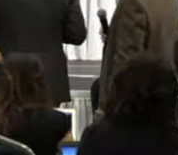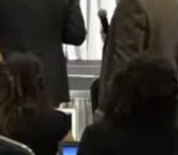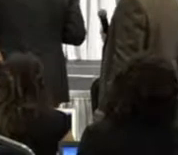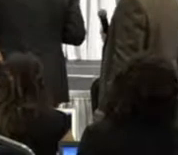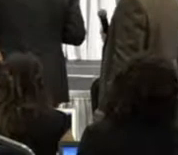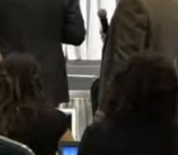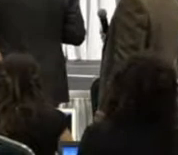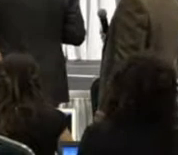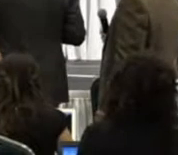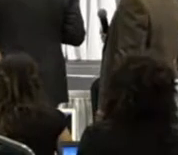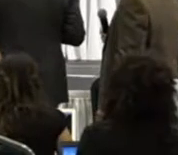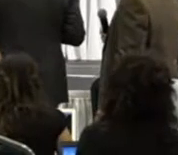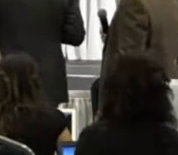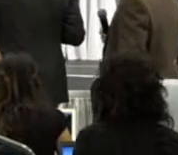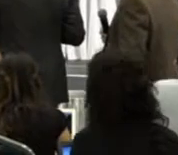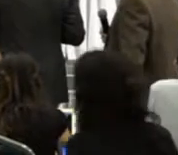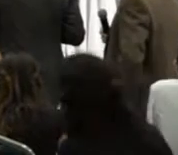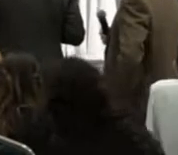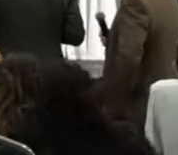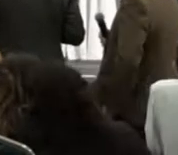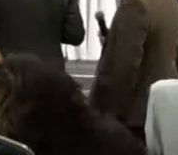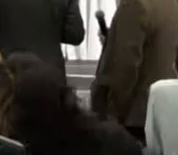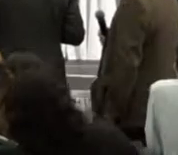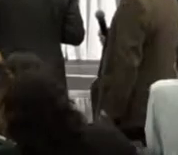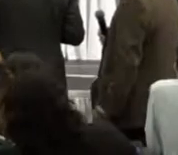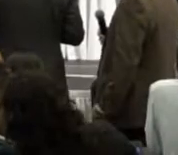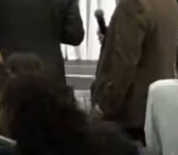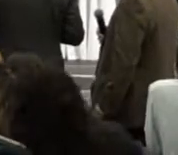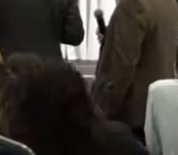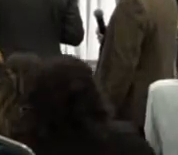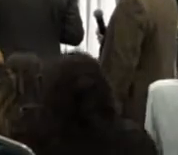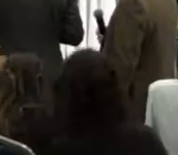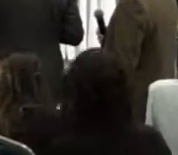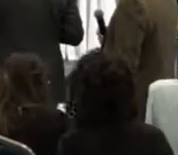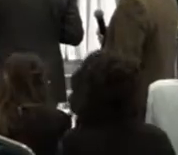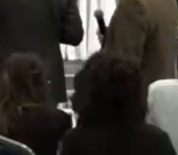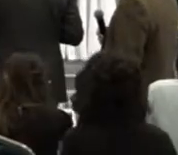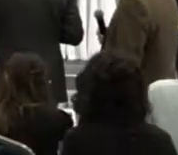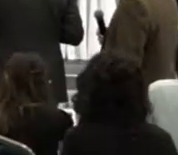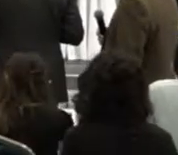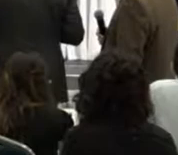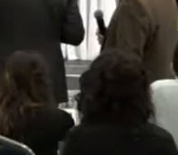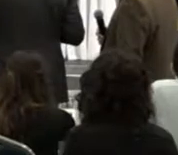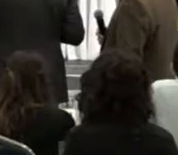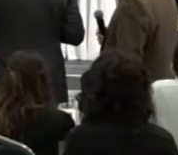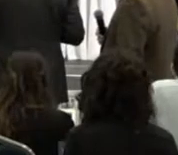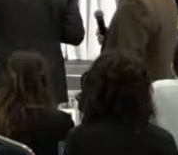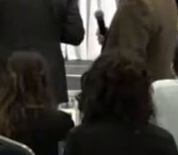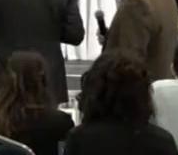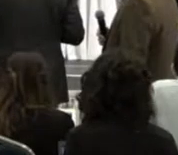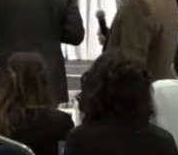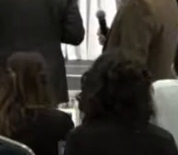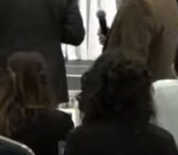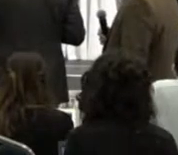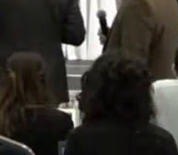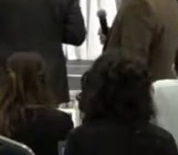lo que el Tesoro está requiriendo, que se establezca clara y contundentemente la necesidad